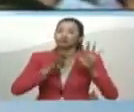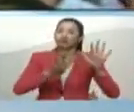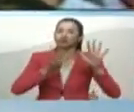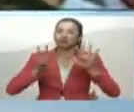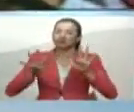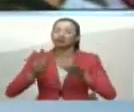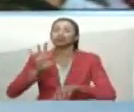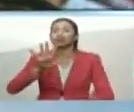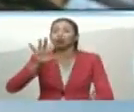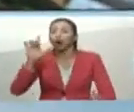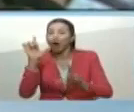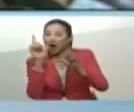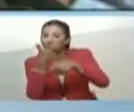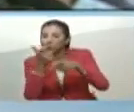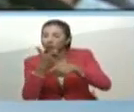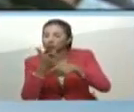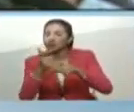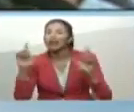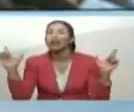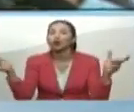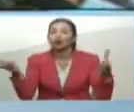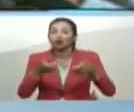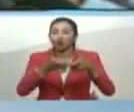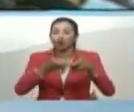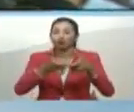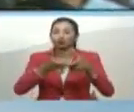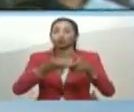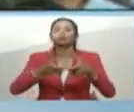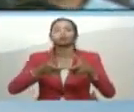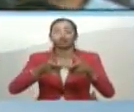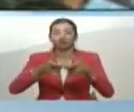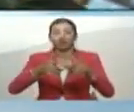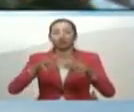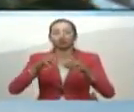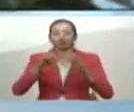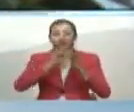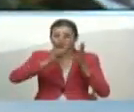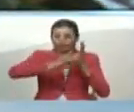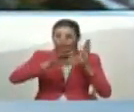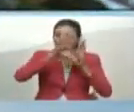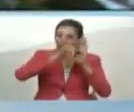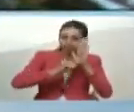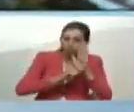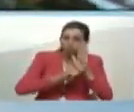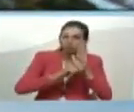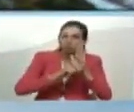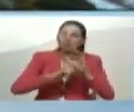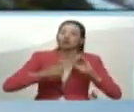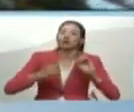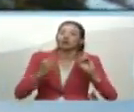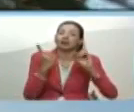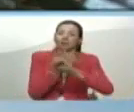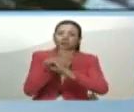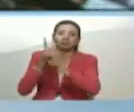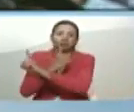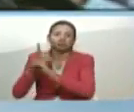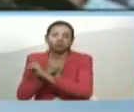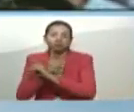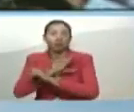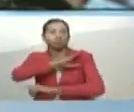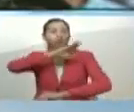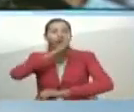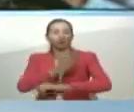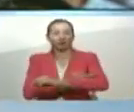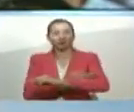en la Asamblea Constituyente, resignó los poderes ante la soberanísima, como dijo él,